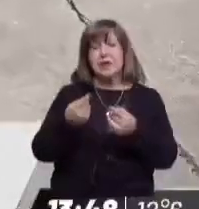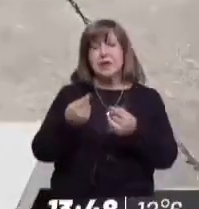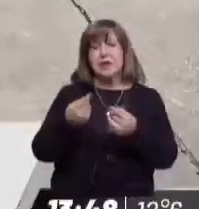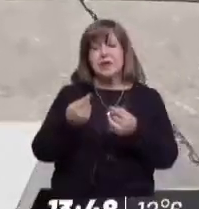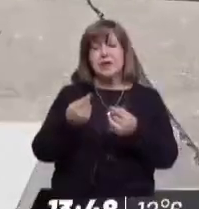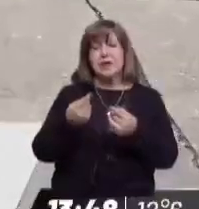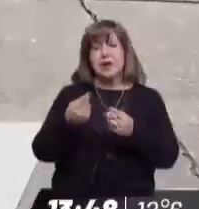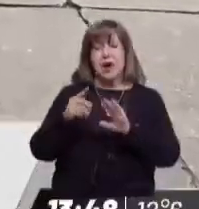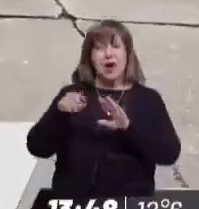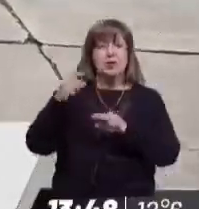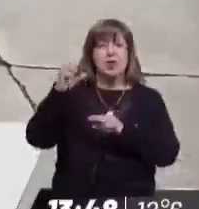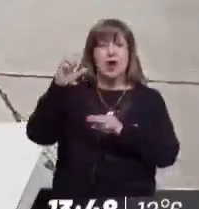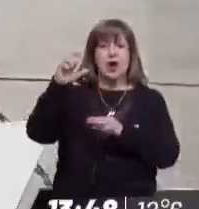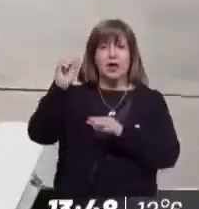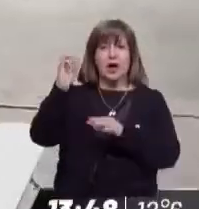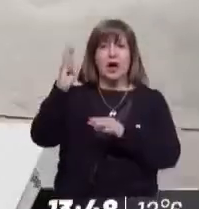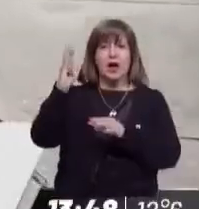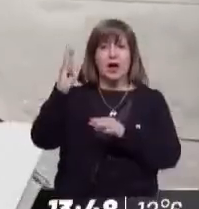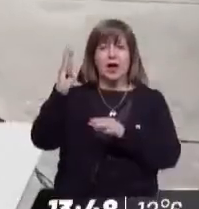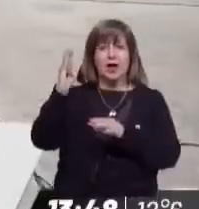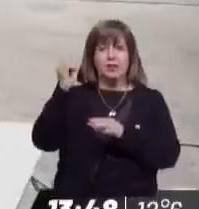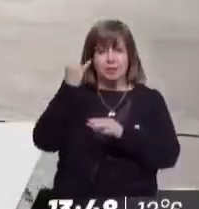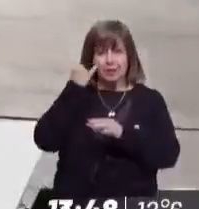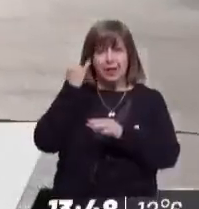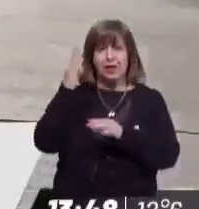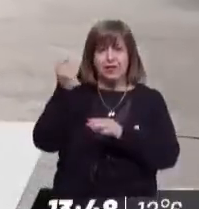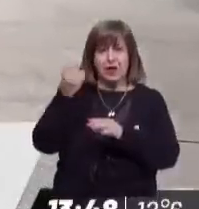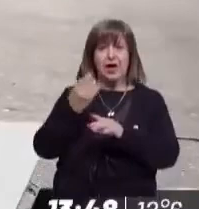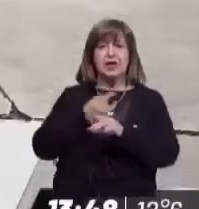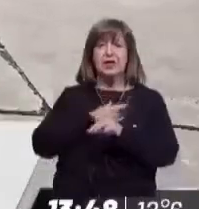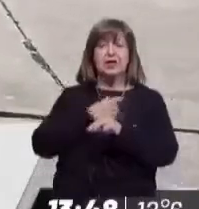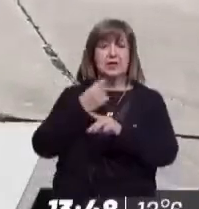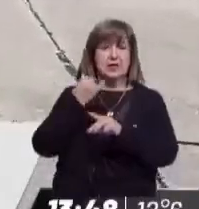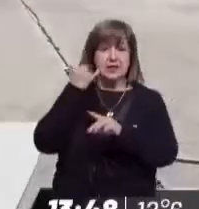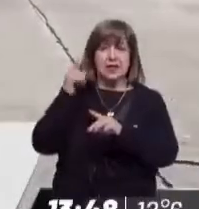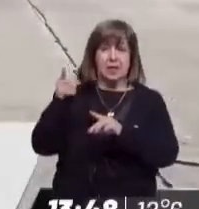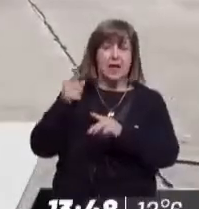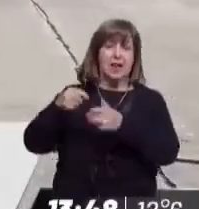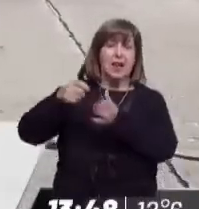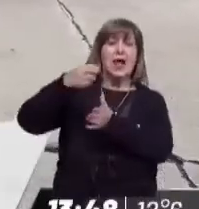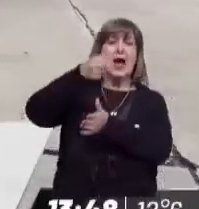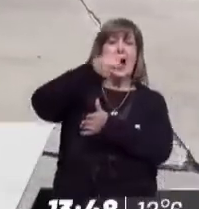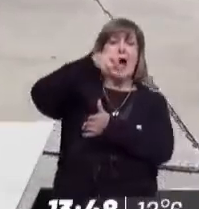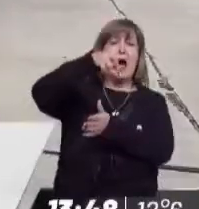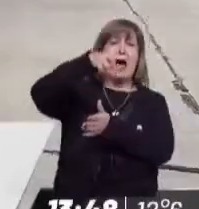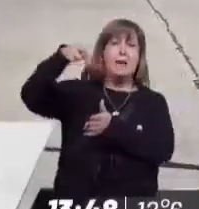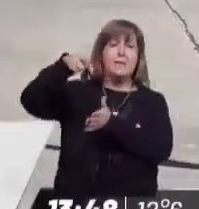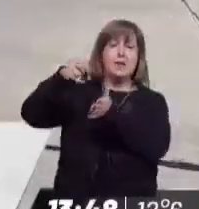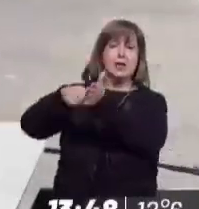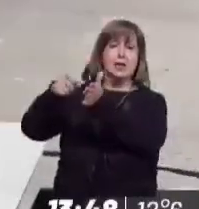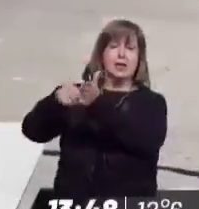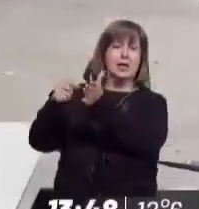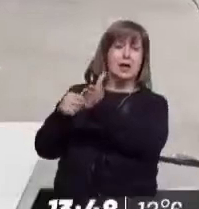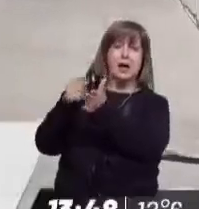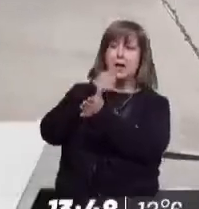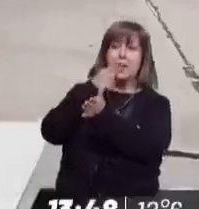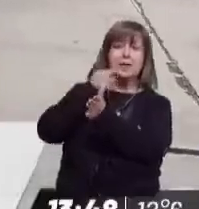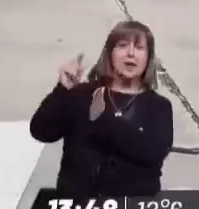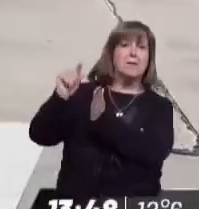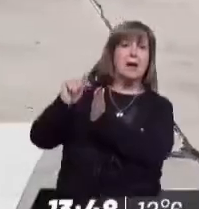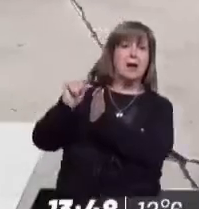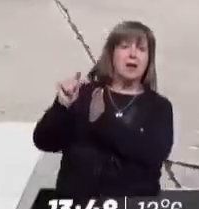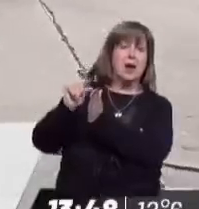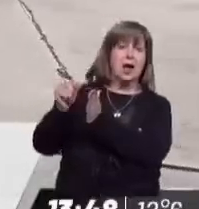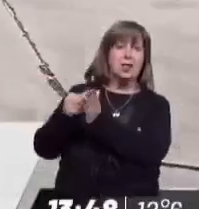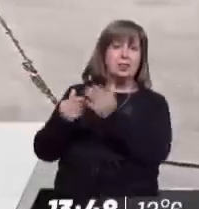bueno, Cabify también tiene la posibilidad de estar en lo que sería una aplicación donde el servicio parece tener un costo menor